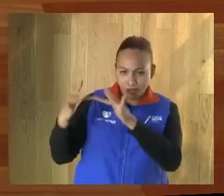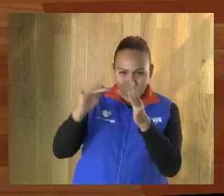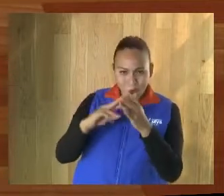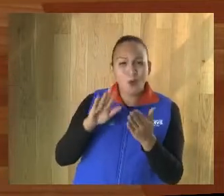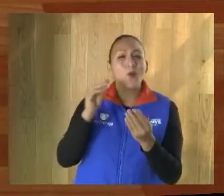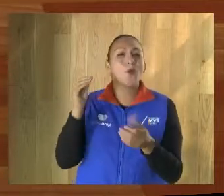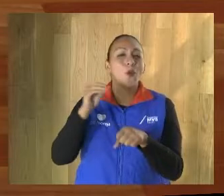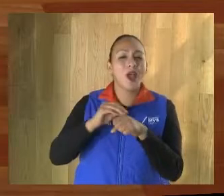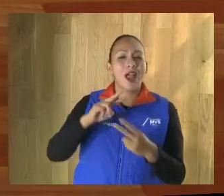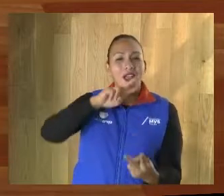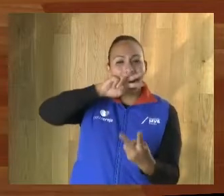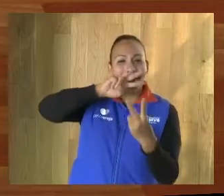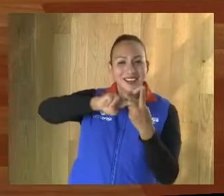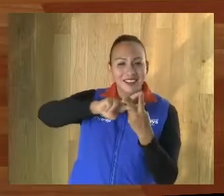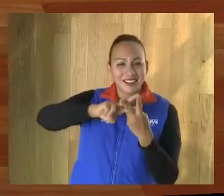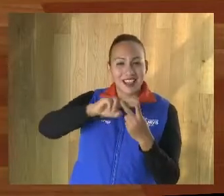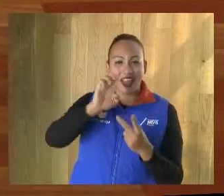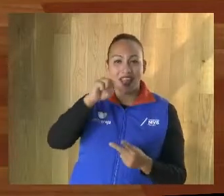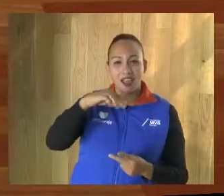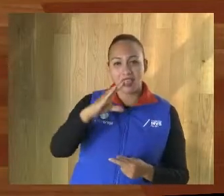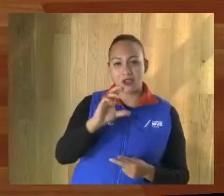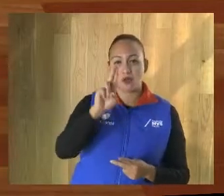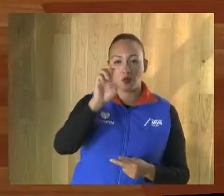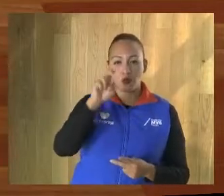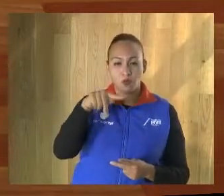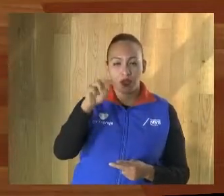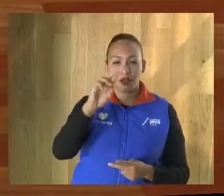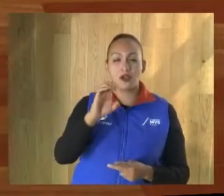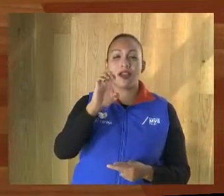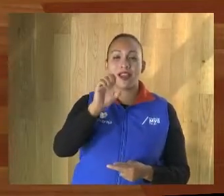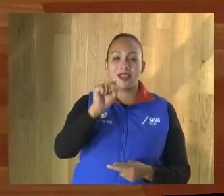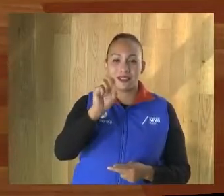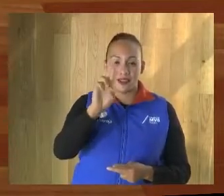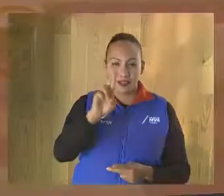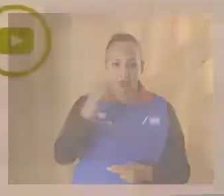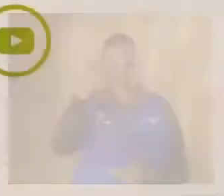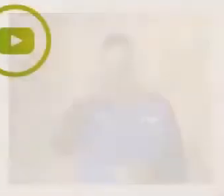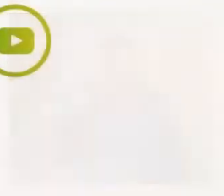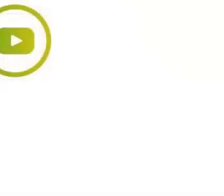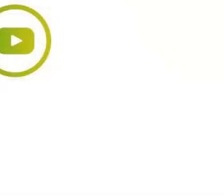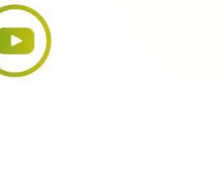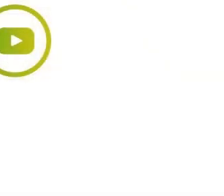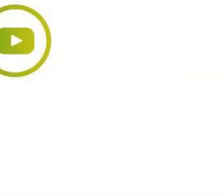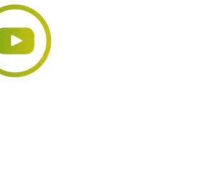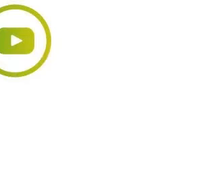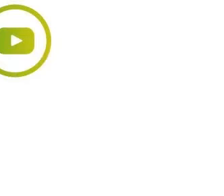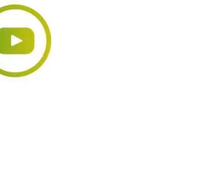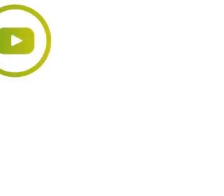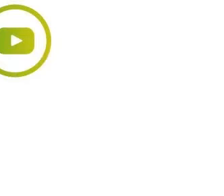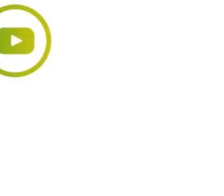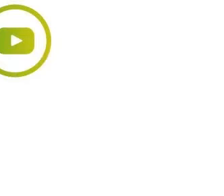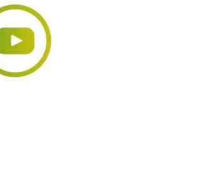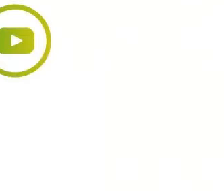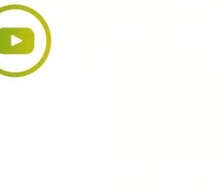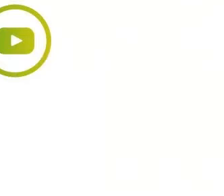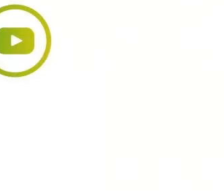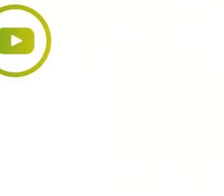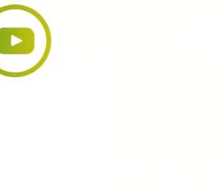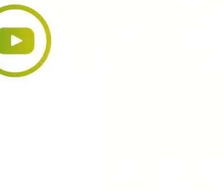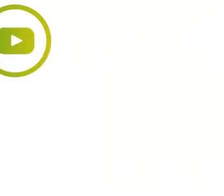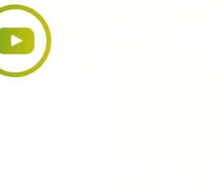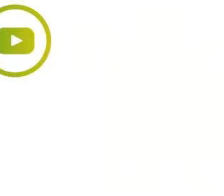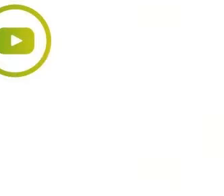se les olvide, pongan el hashtag Encuentro ESR para que nosotros podamos saber qué es lo que opinan. Pongan sus preguntas,